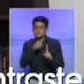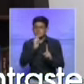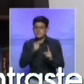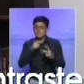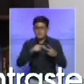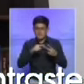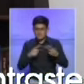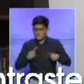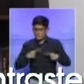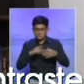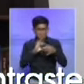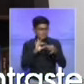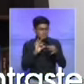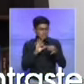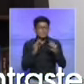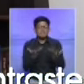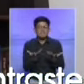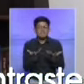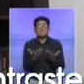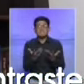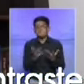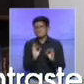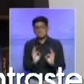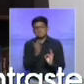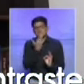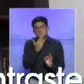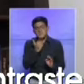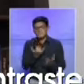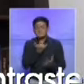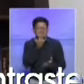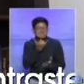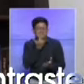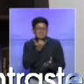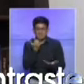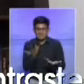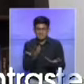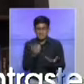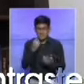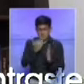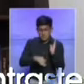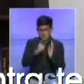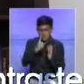argumentos eficaces para considerar la falta del cumplimiento de los requisitos